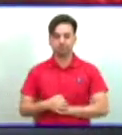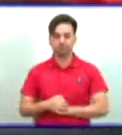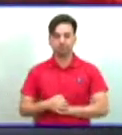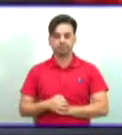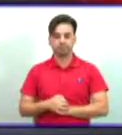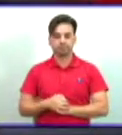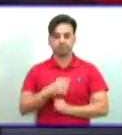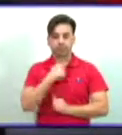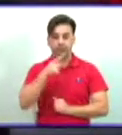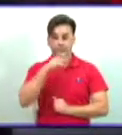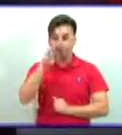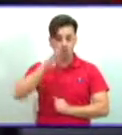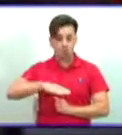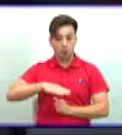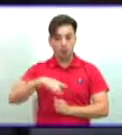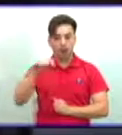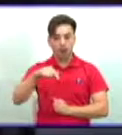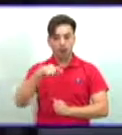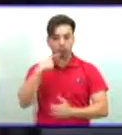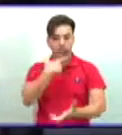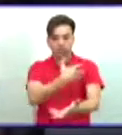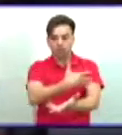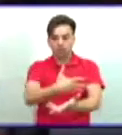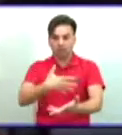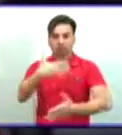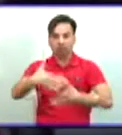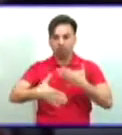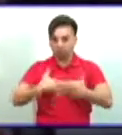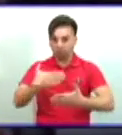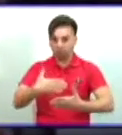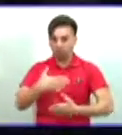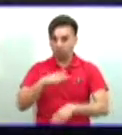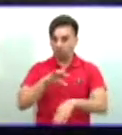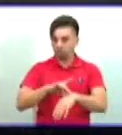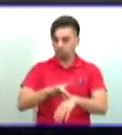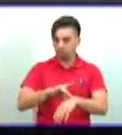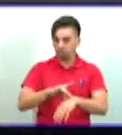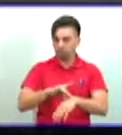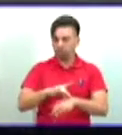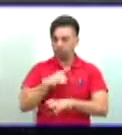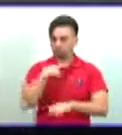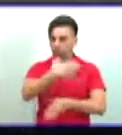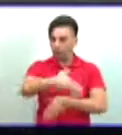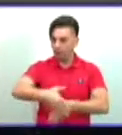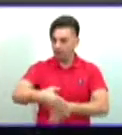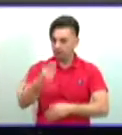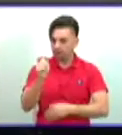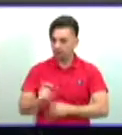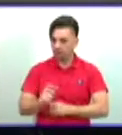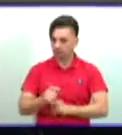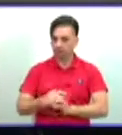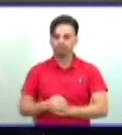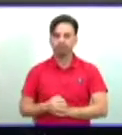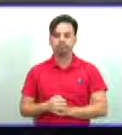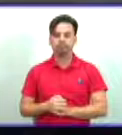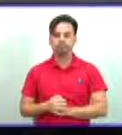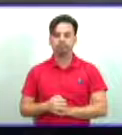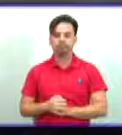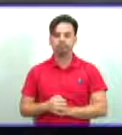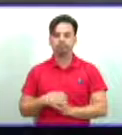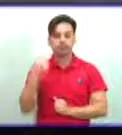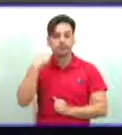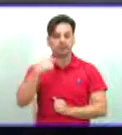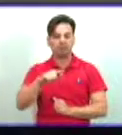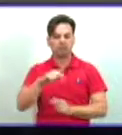y por consiguiente nuestra sangre nos causaría daños mortales. Nos protege de los